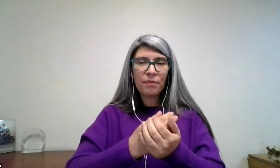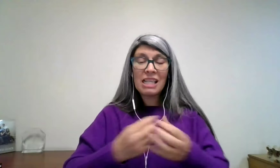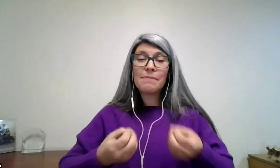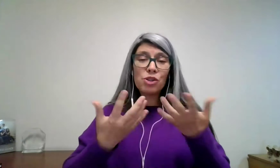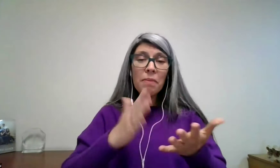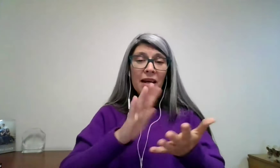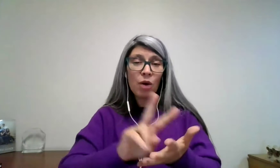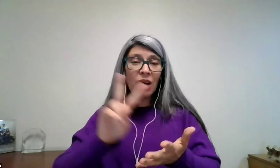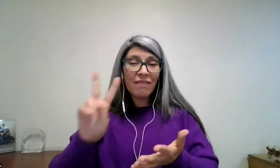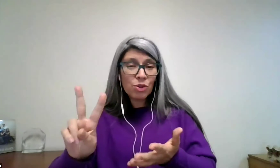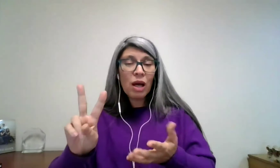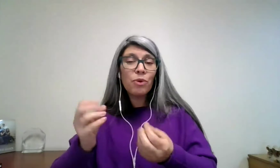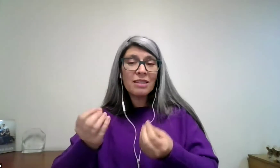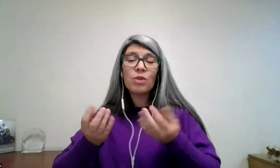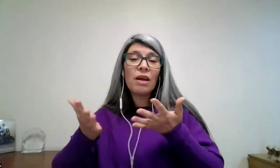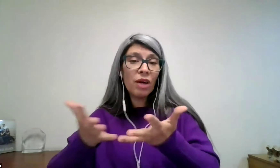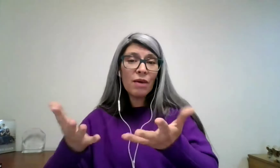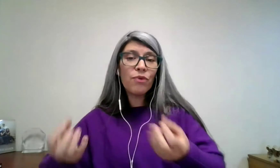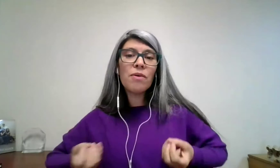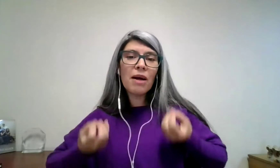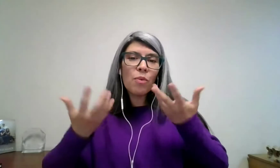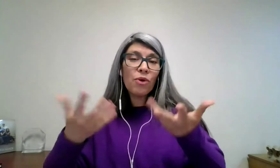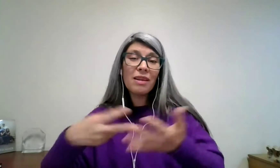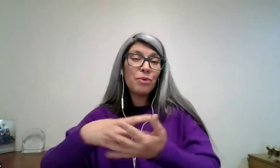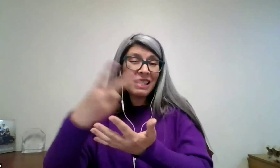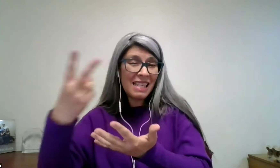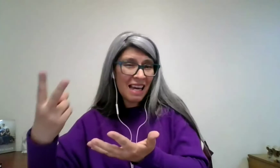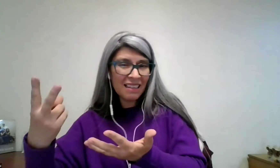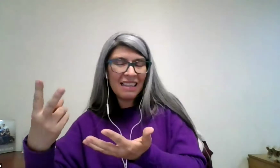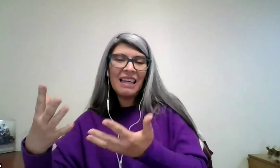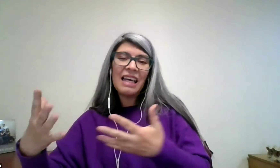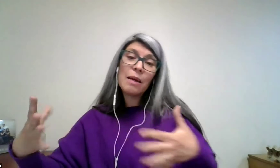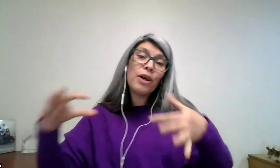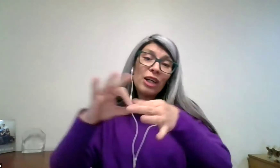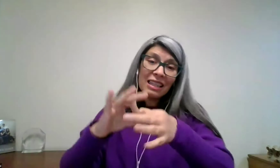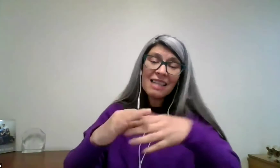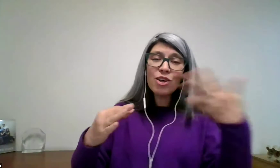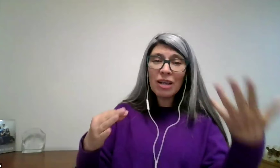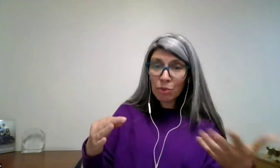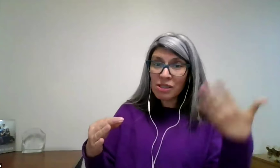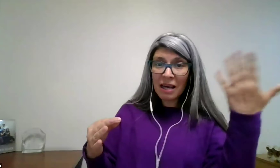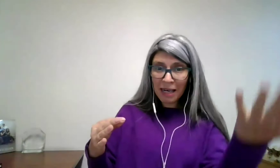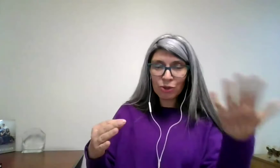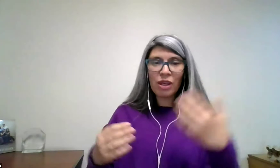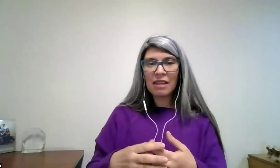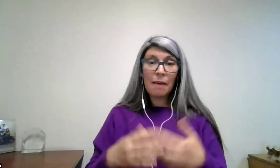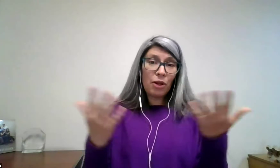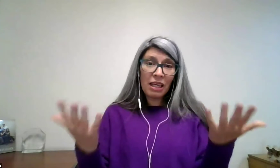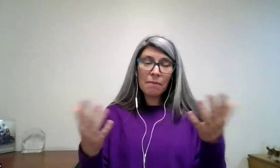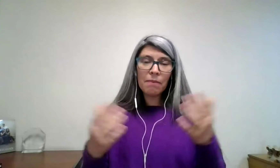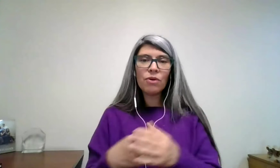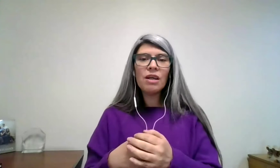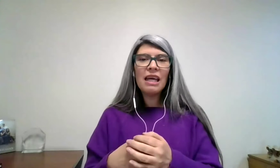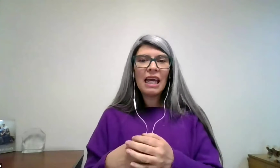la expresión vernácula visual puede ser una buena forma como de poesía que puede conectarse con la música para los oyentes,